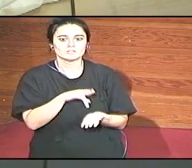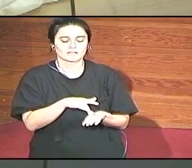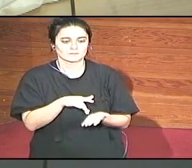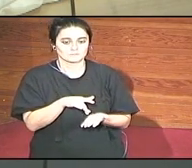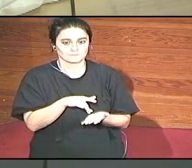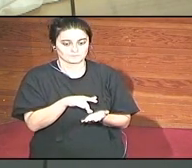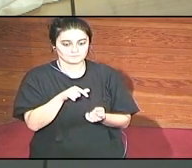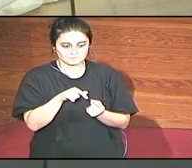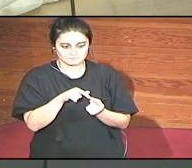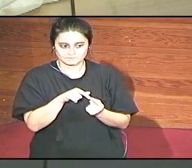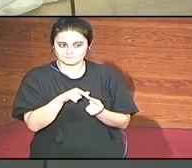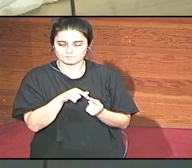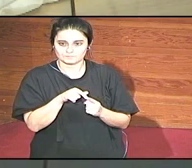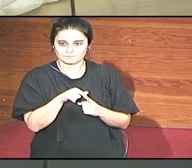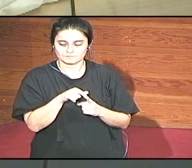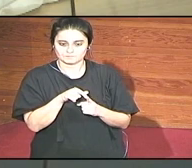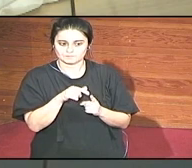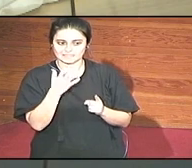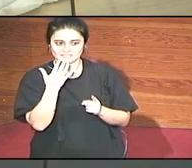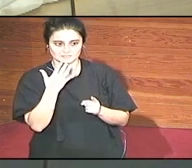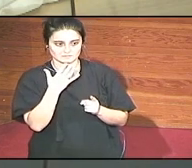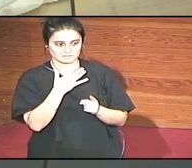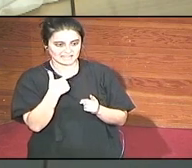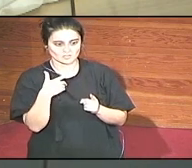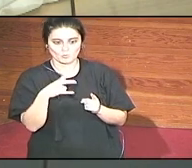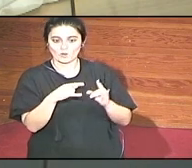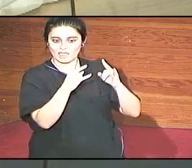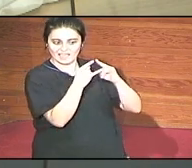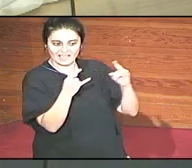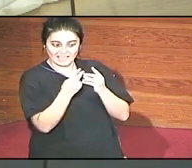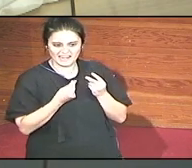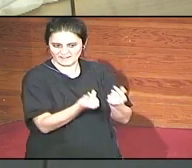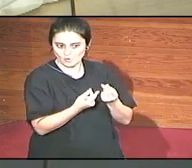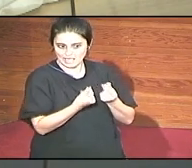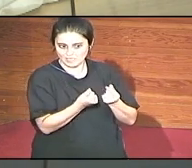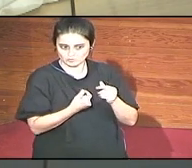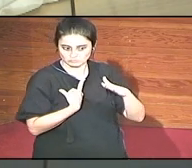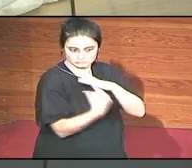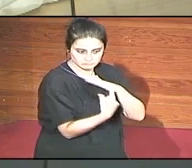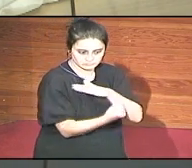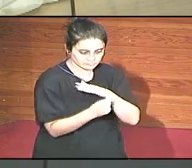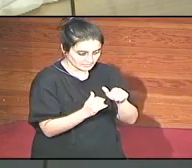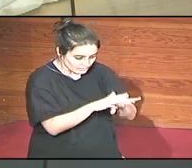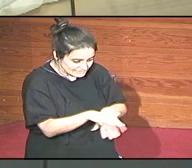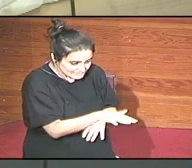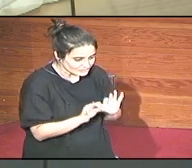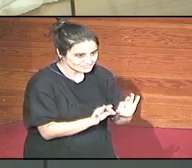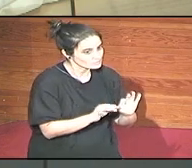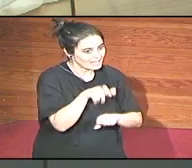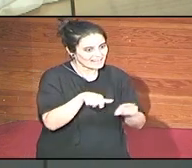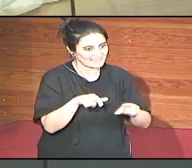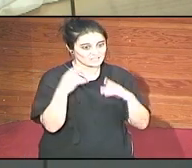de irse a un sitio a hacer una especie de campo de refugiados de desplazados la gente huye a las a los bosques